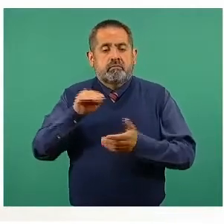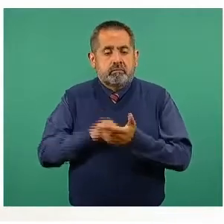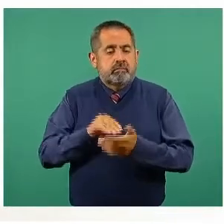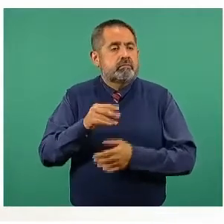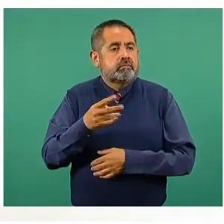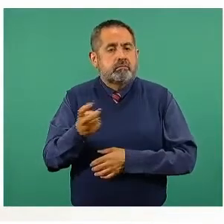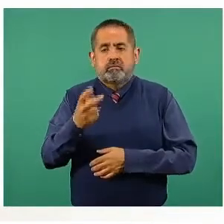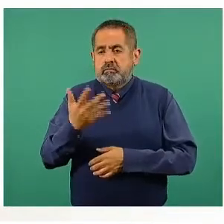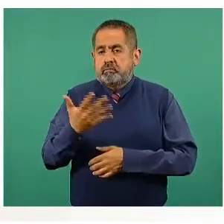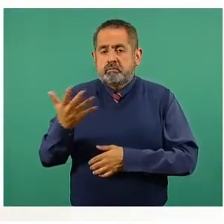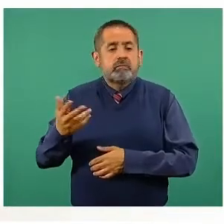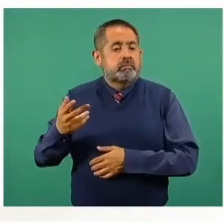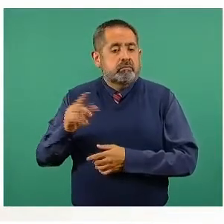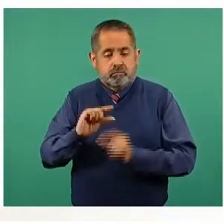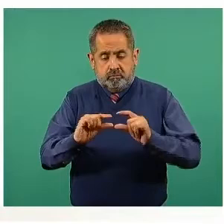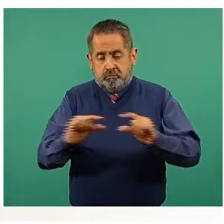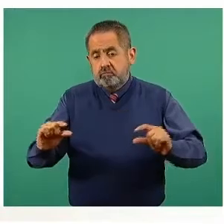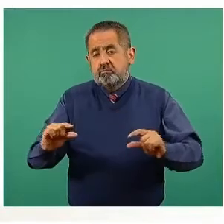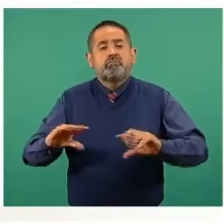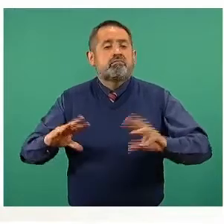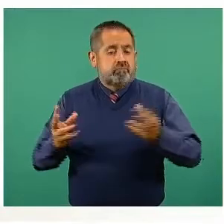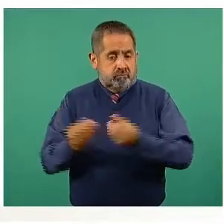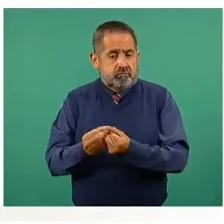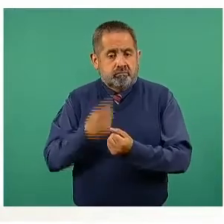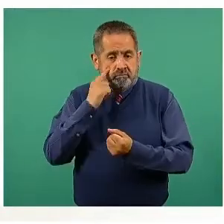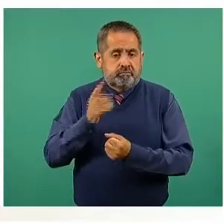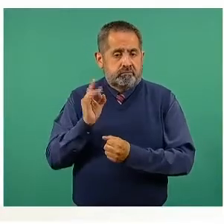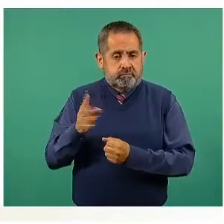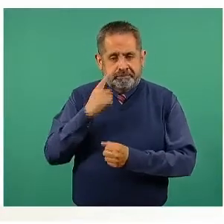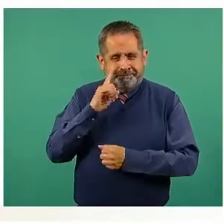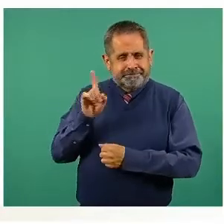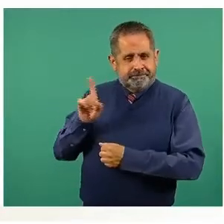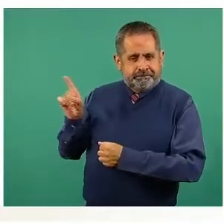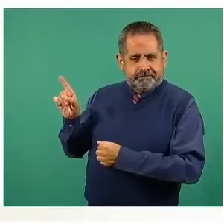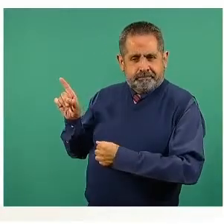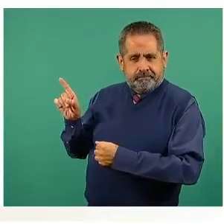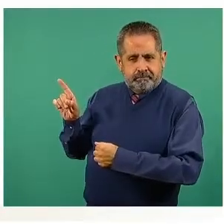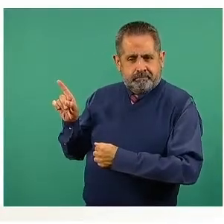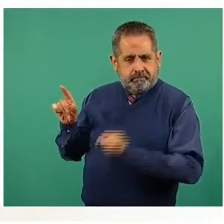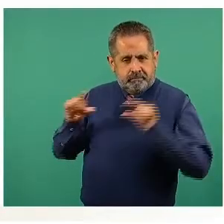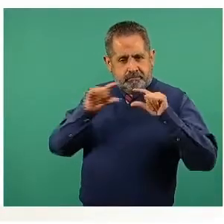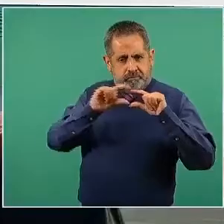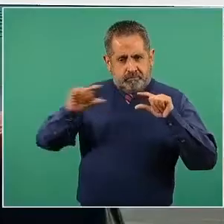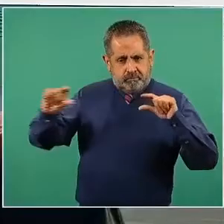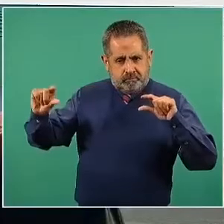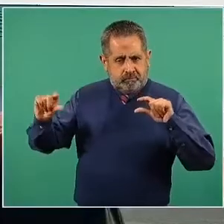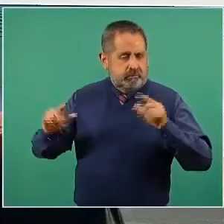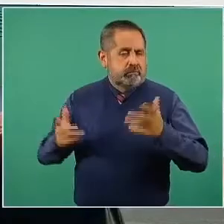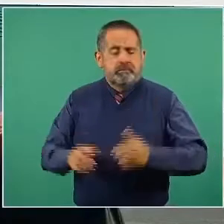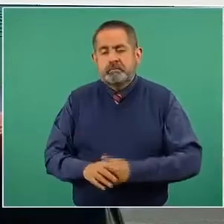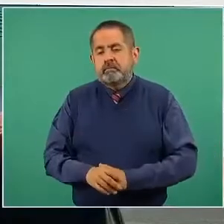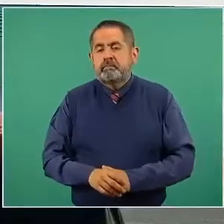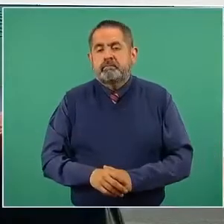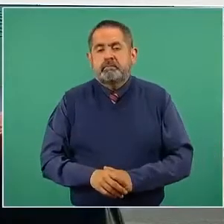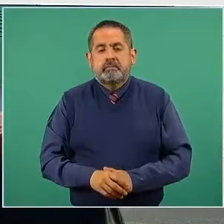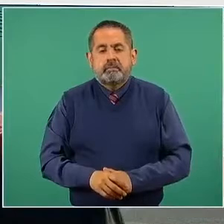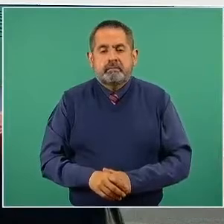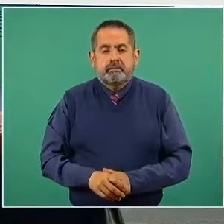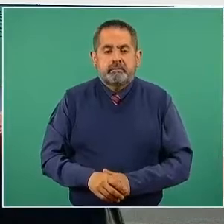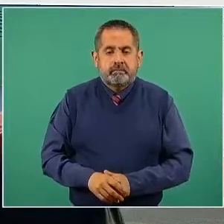29.790.255 para cada uno de los grupos que se identifican en las botellitas de colores. La siguiente.